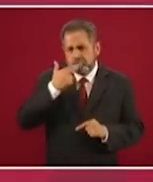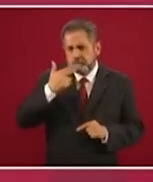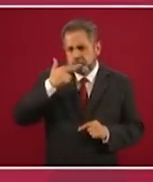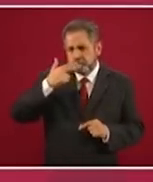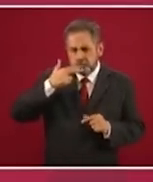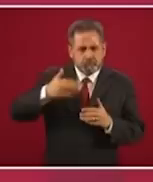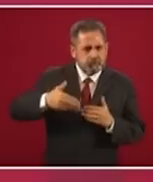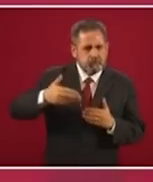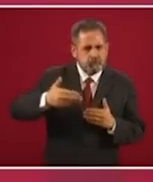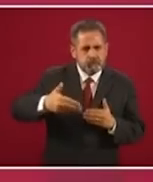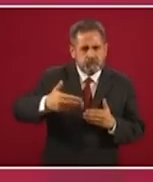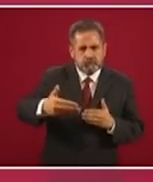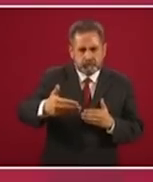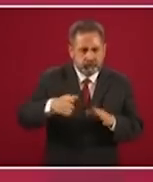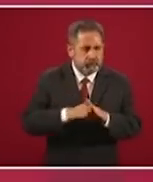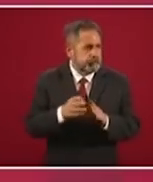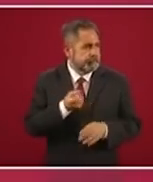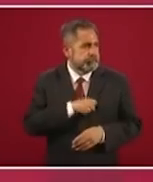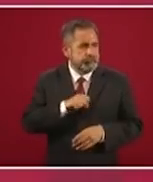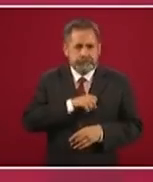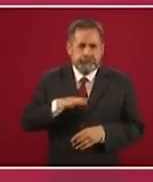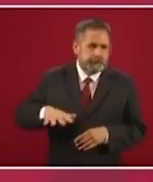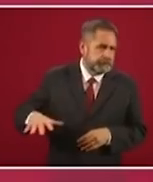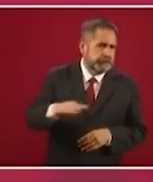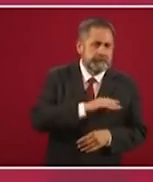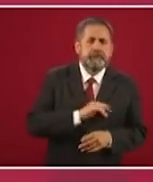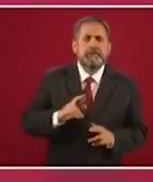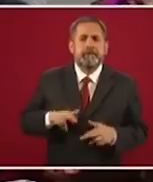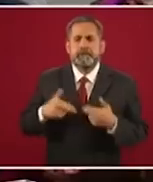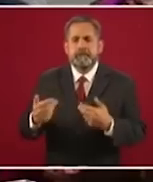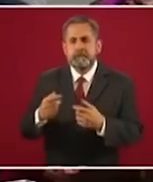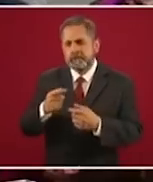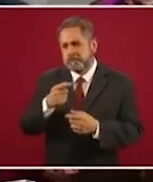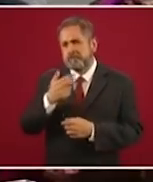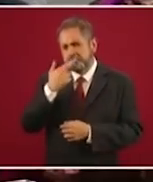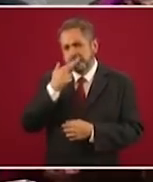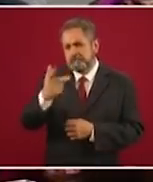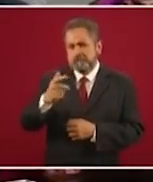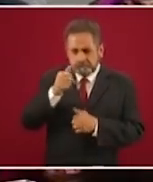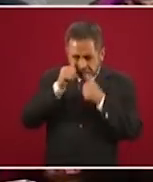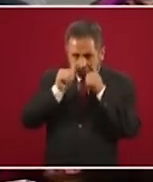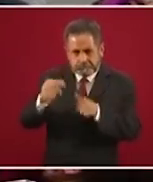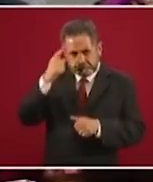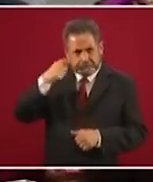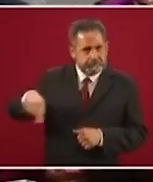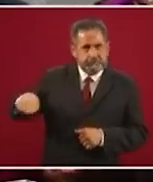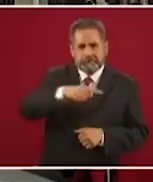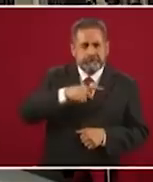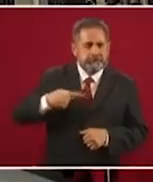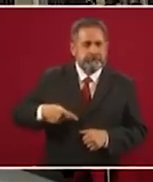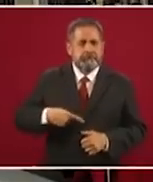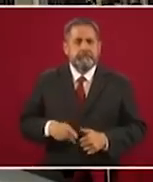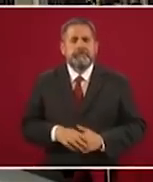mejorando el sistema de salud pública y el abasto de los medicamentos.